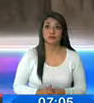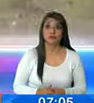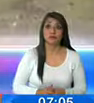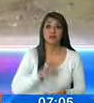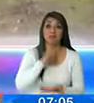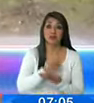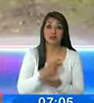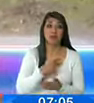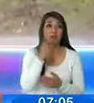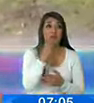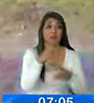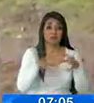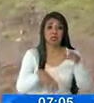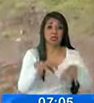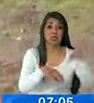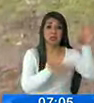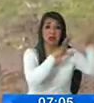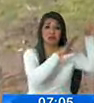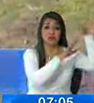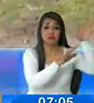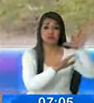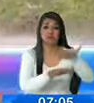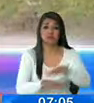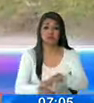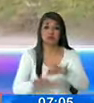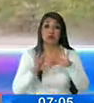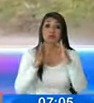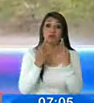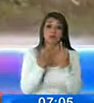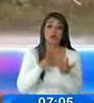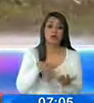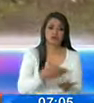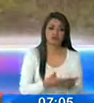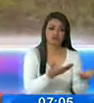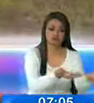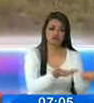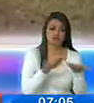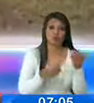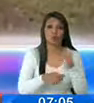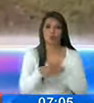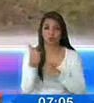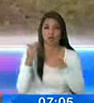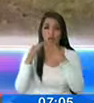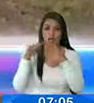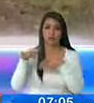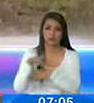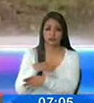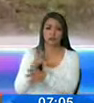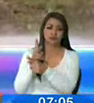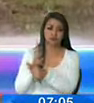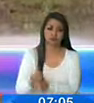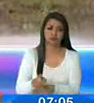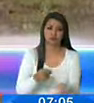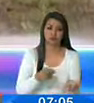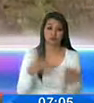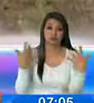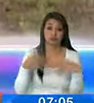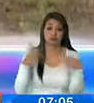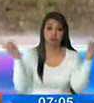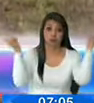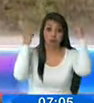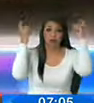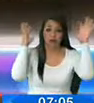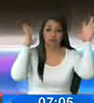que... Familiares cercanos llegaron a evacuarla a El Chaco, mientras supera el trauma que le dejó este